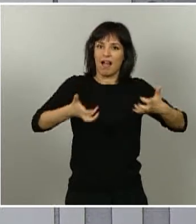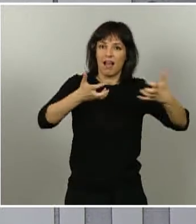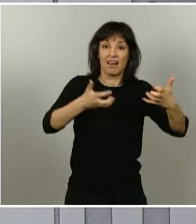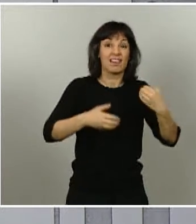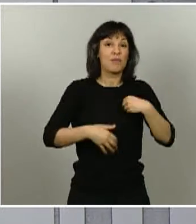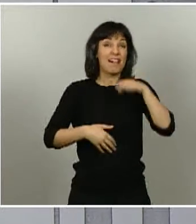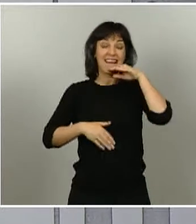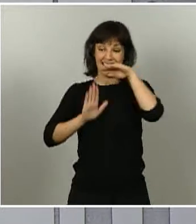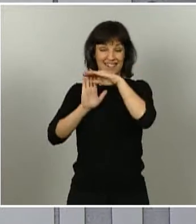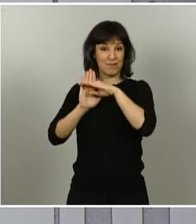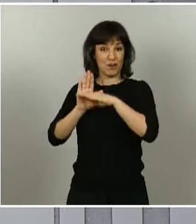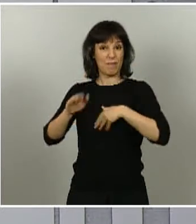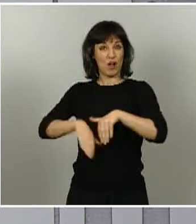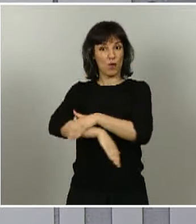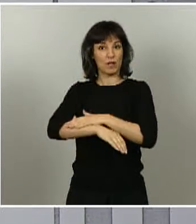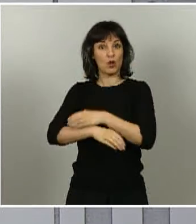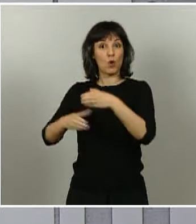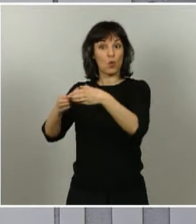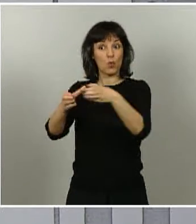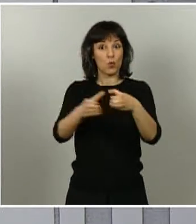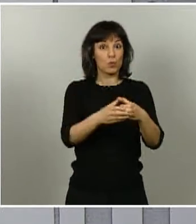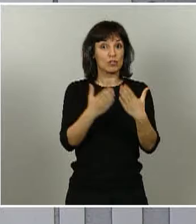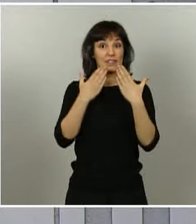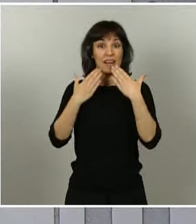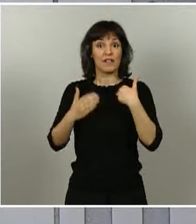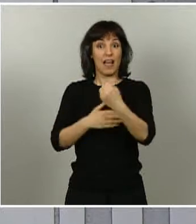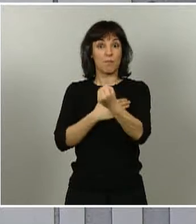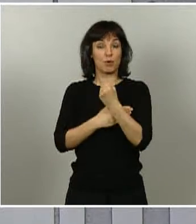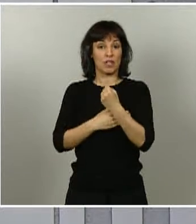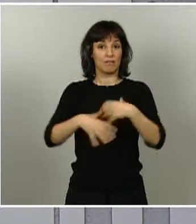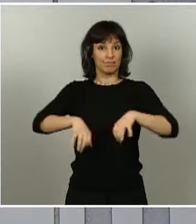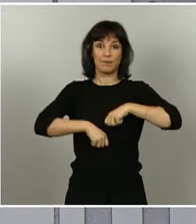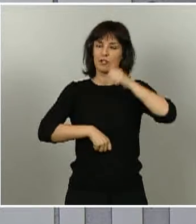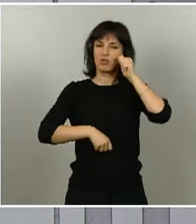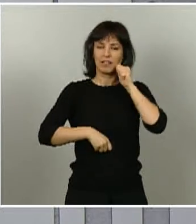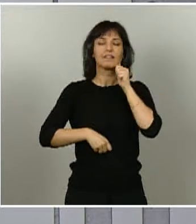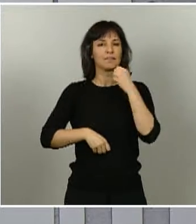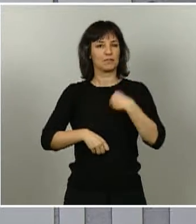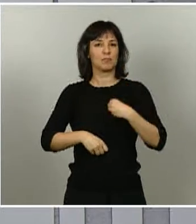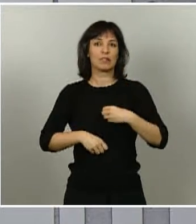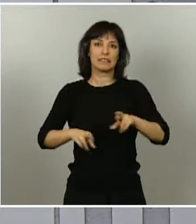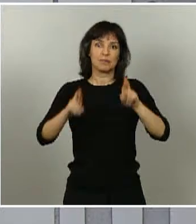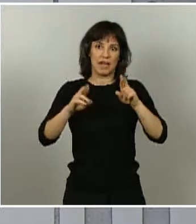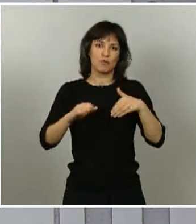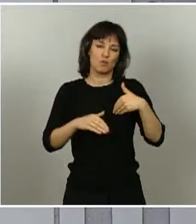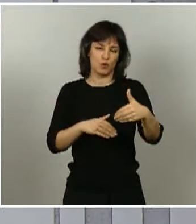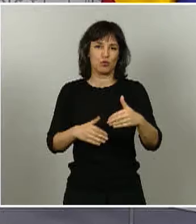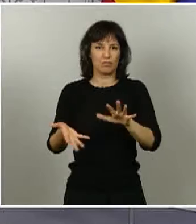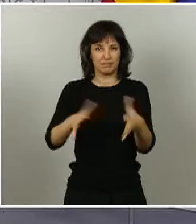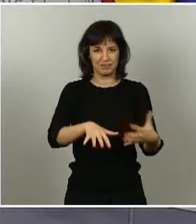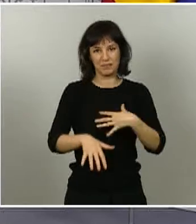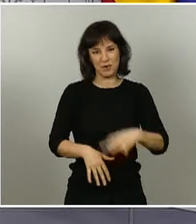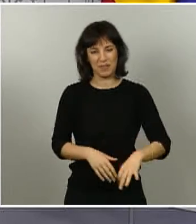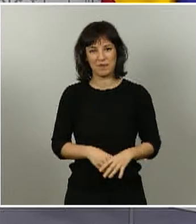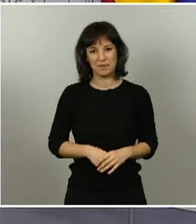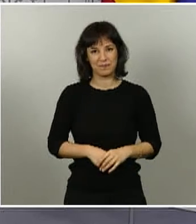esa investidura, así también lo apoyaron y así también lo haremos una realidad, espero que más temprano que tarde. Es el